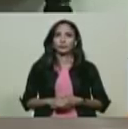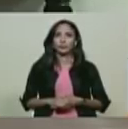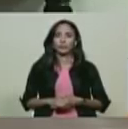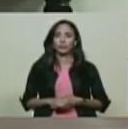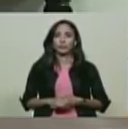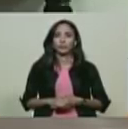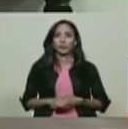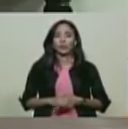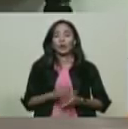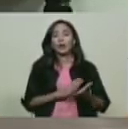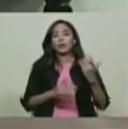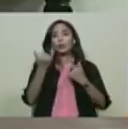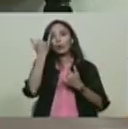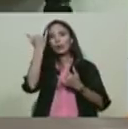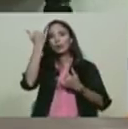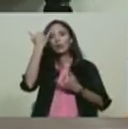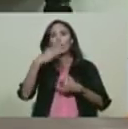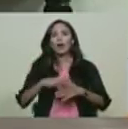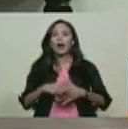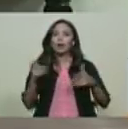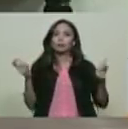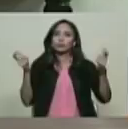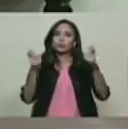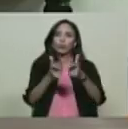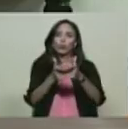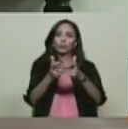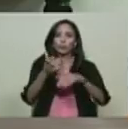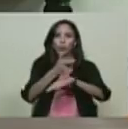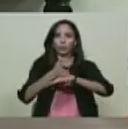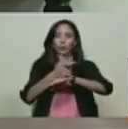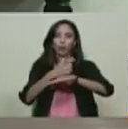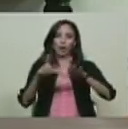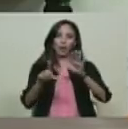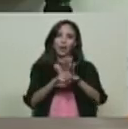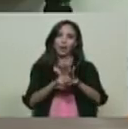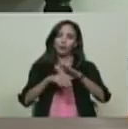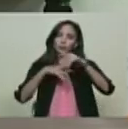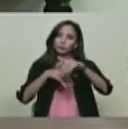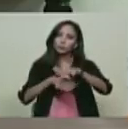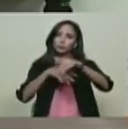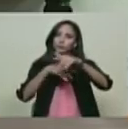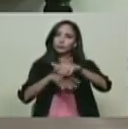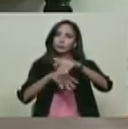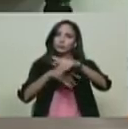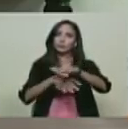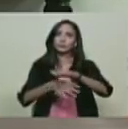Cuando creé los consejos de gobierno popular a través de ley habilitante. Bueno,